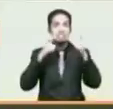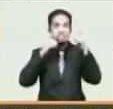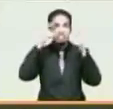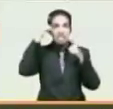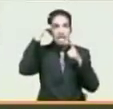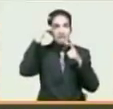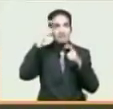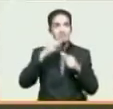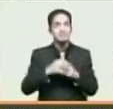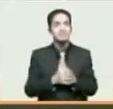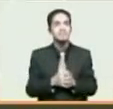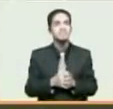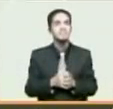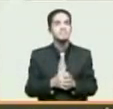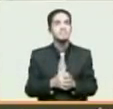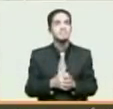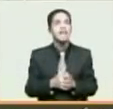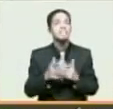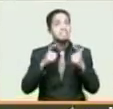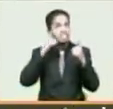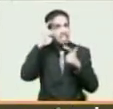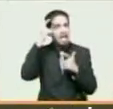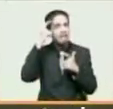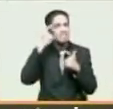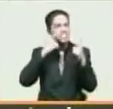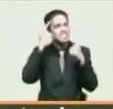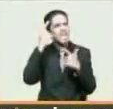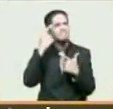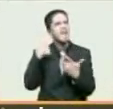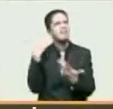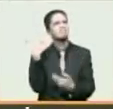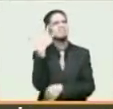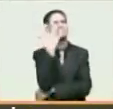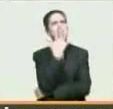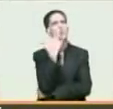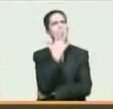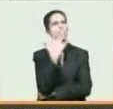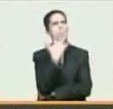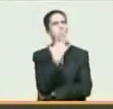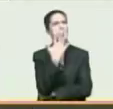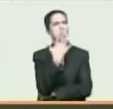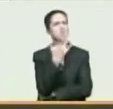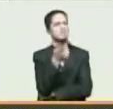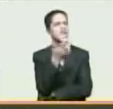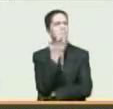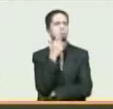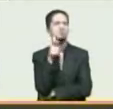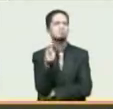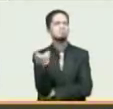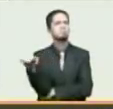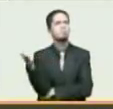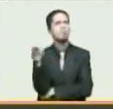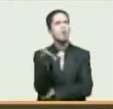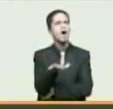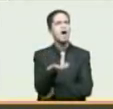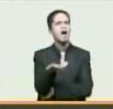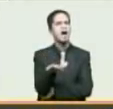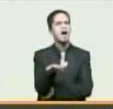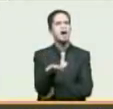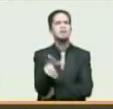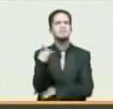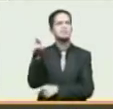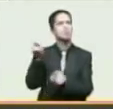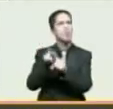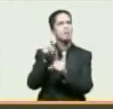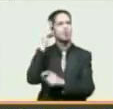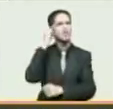terminar, pero termino con esto. El comandante Chávez lo asaltaba la duda, que le ocurriera a él lo que le ocurrió a Bolívar.